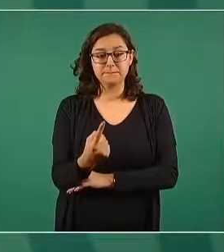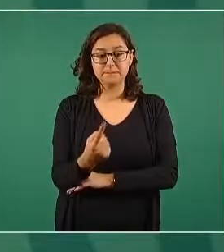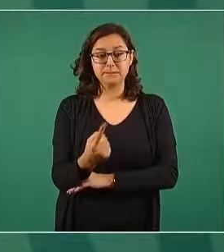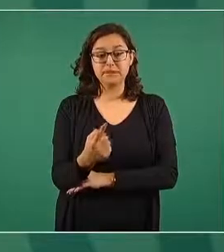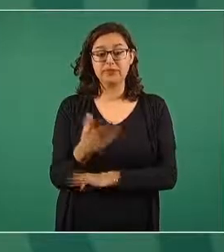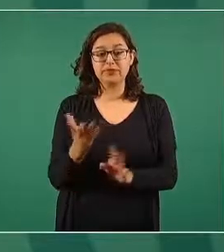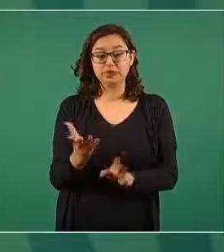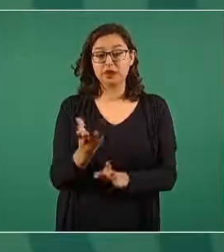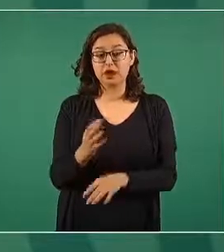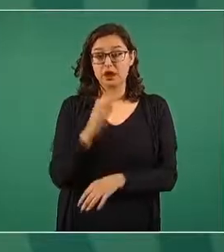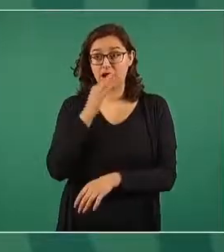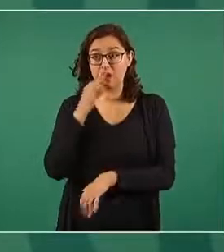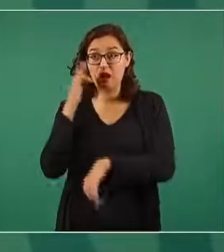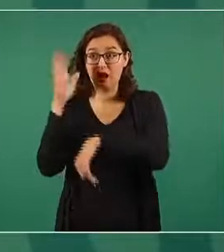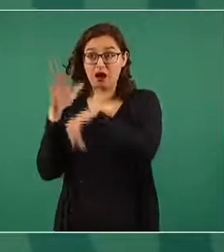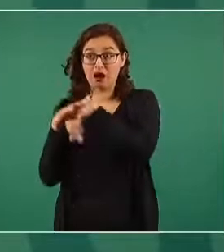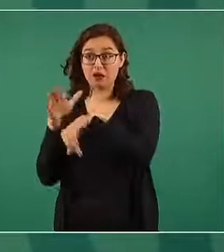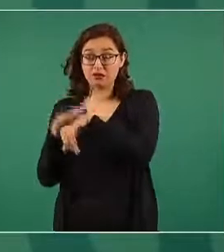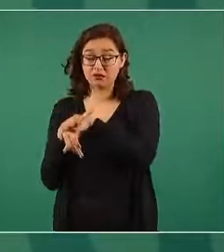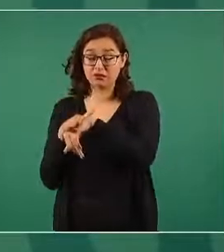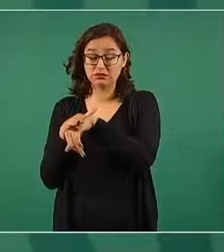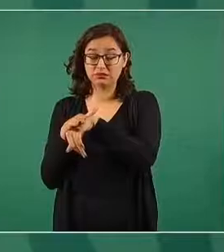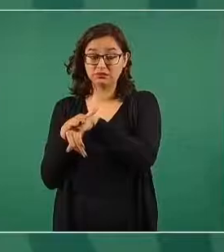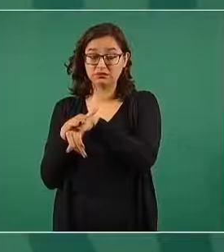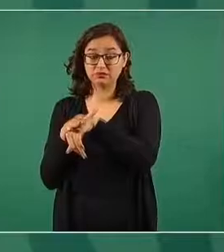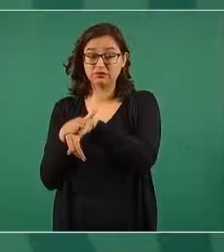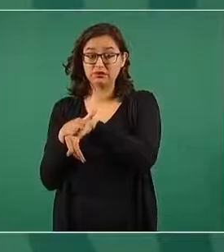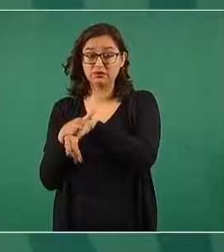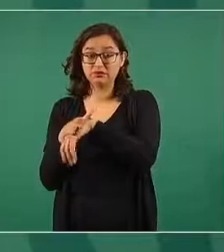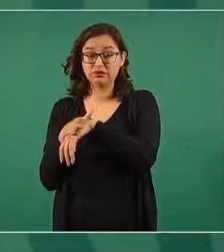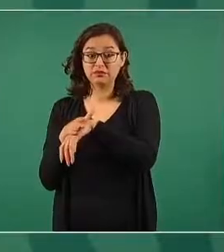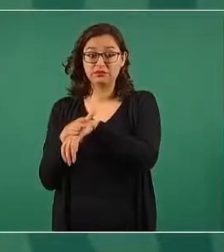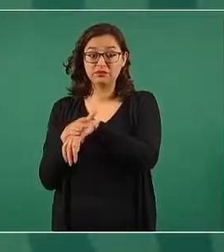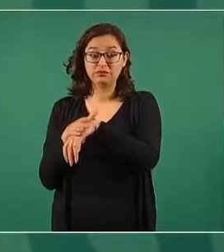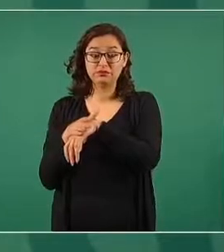le dice Cortés al rey que se habían